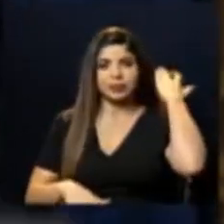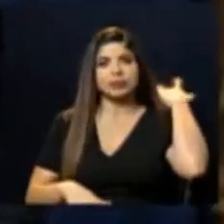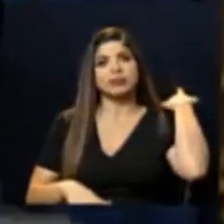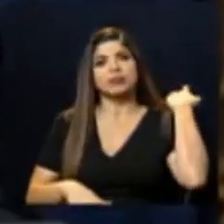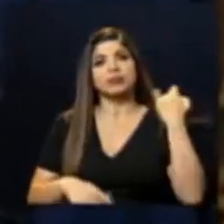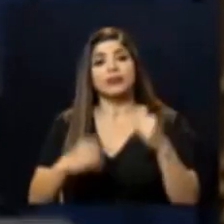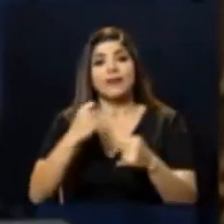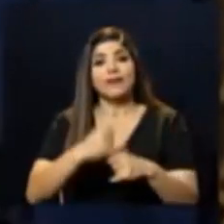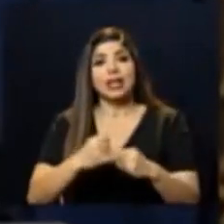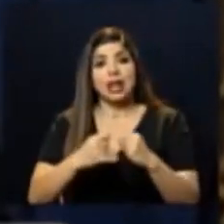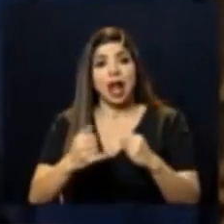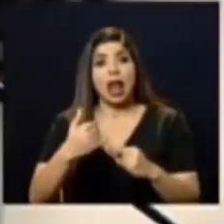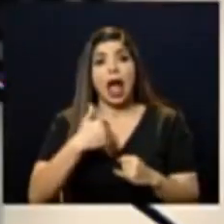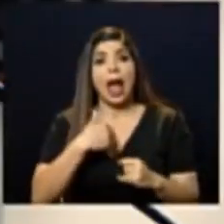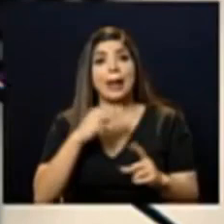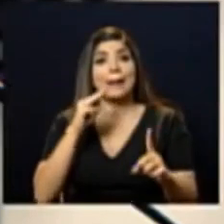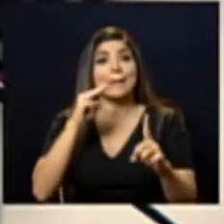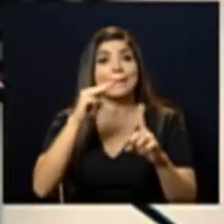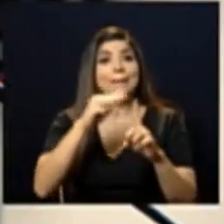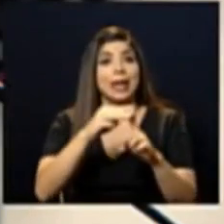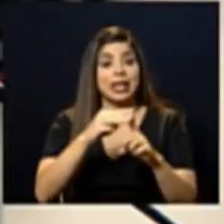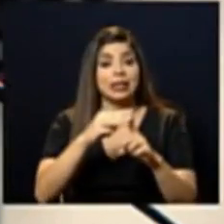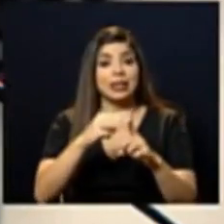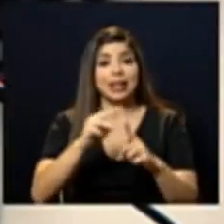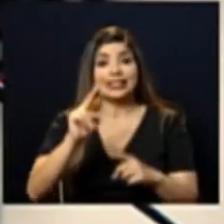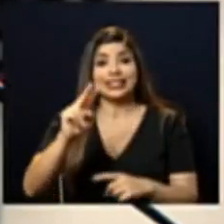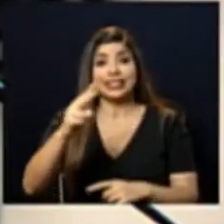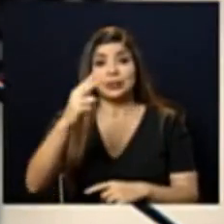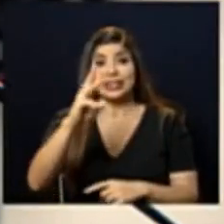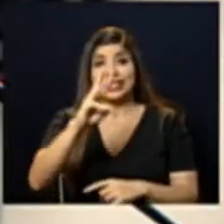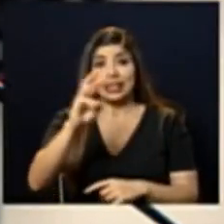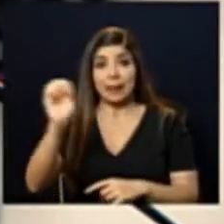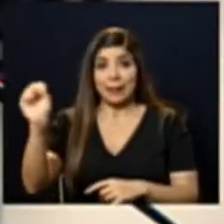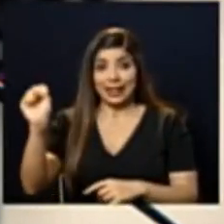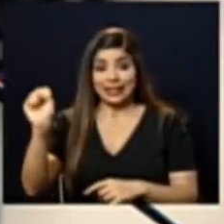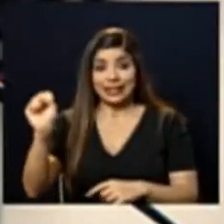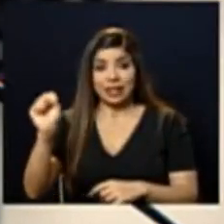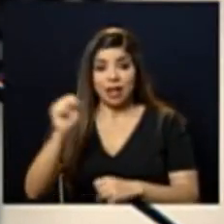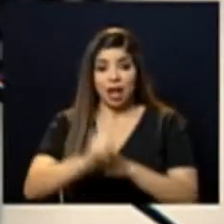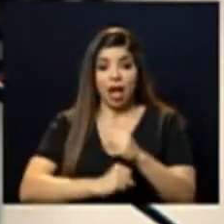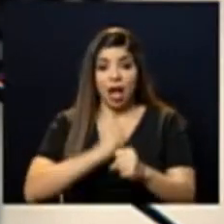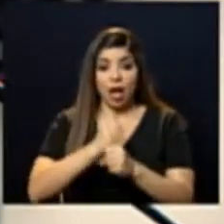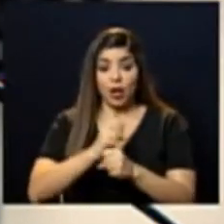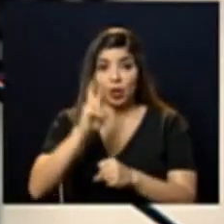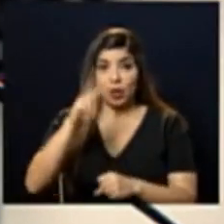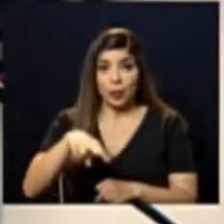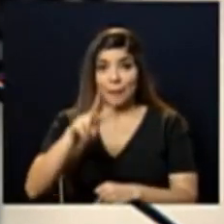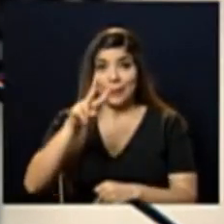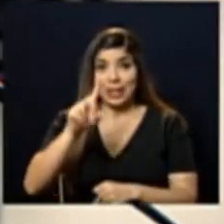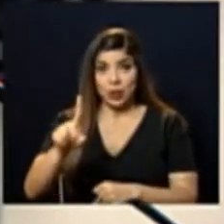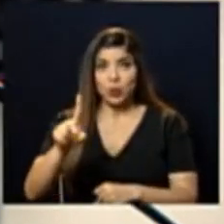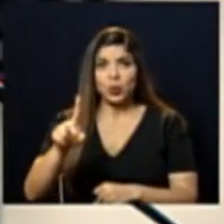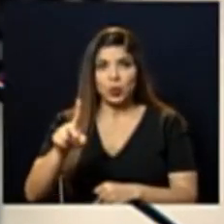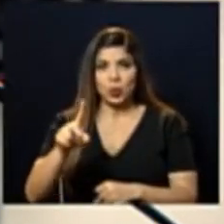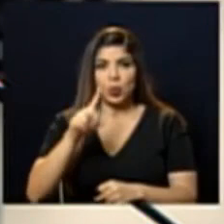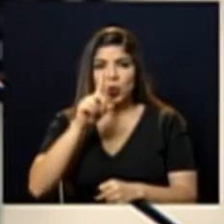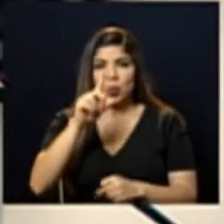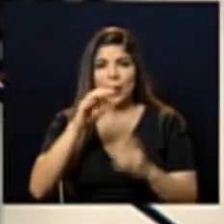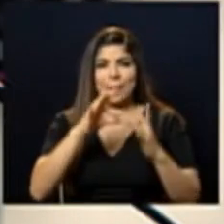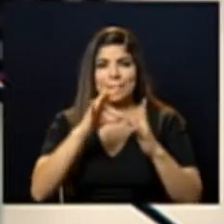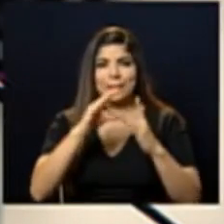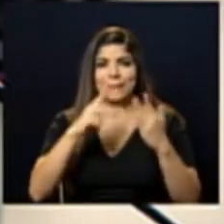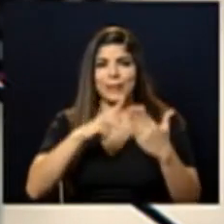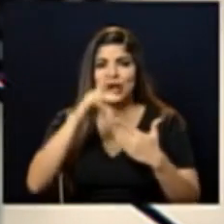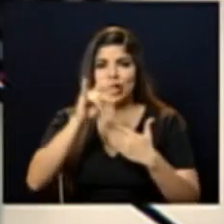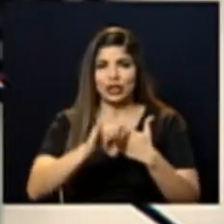Finalmente, tenemos la meta de entregar en el segundo semestre del 2021 uno de los principales